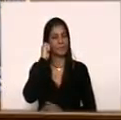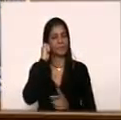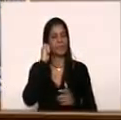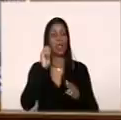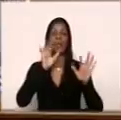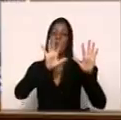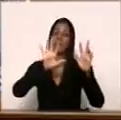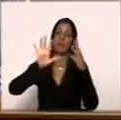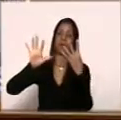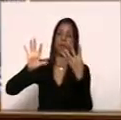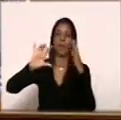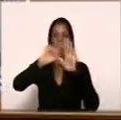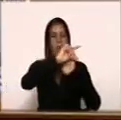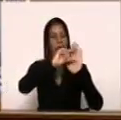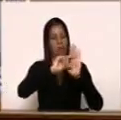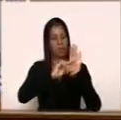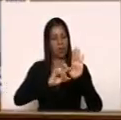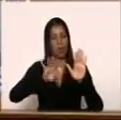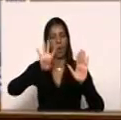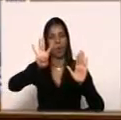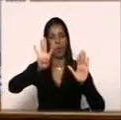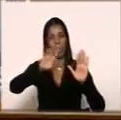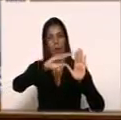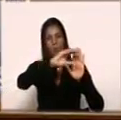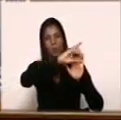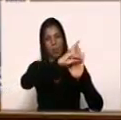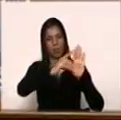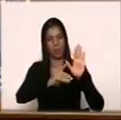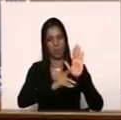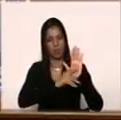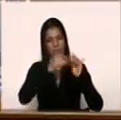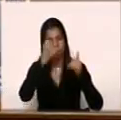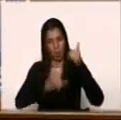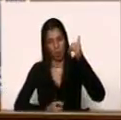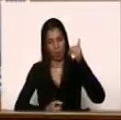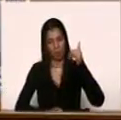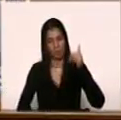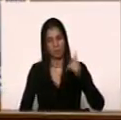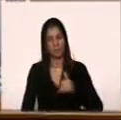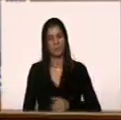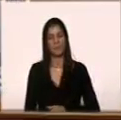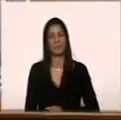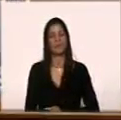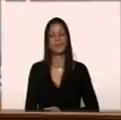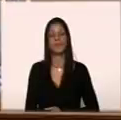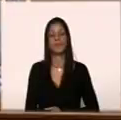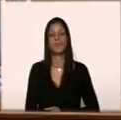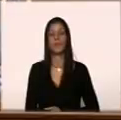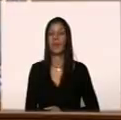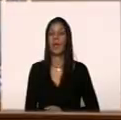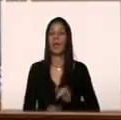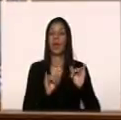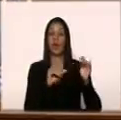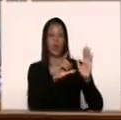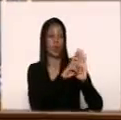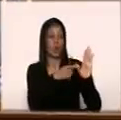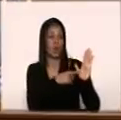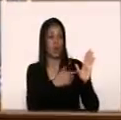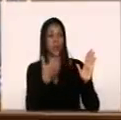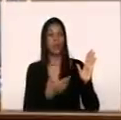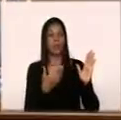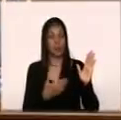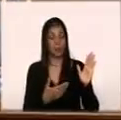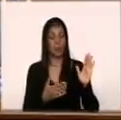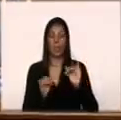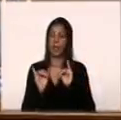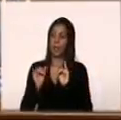consta de 19 artículos y de 4 disposiciones transitorias. Como lo ha dicho el constituyente, es una ley que viene del seno de